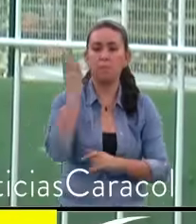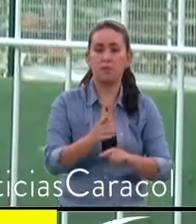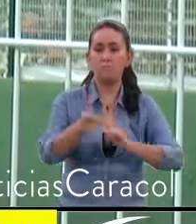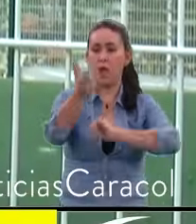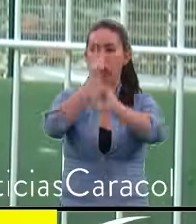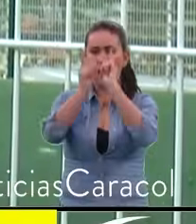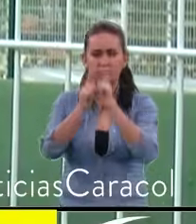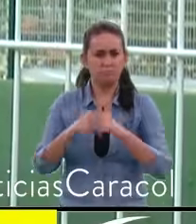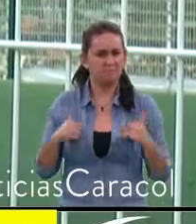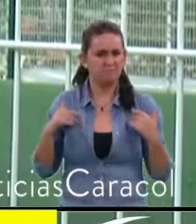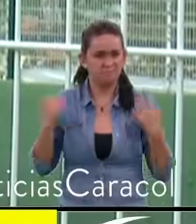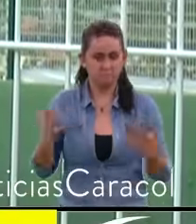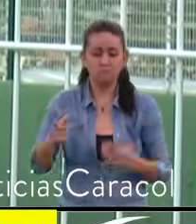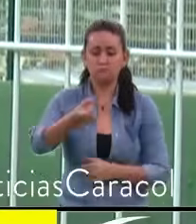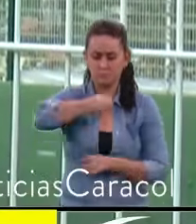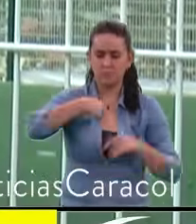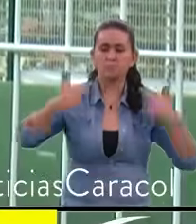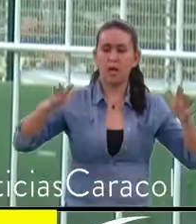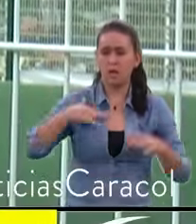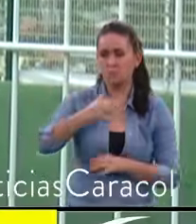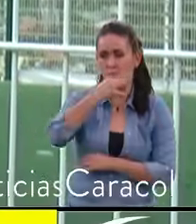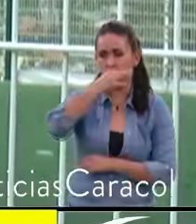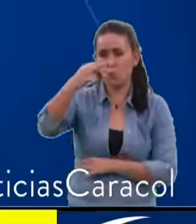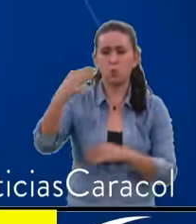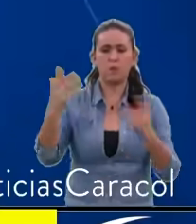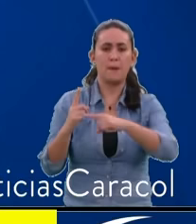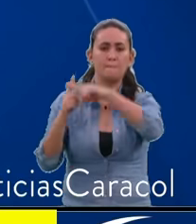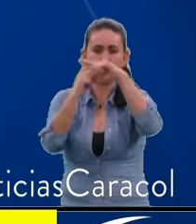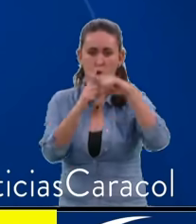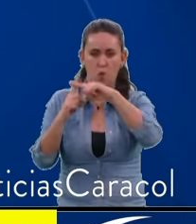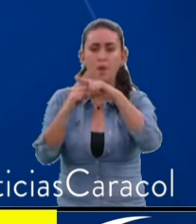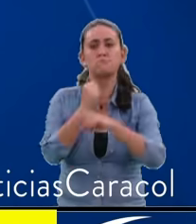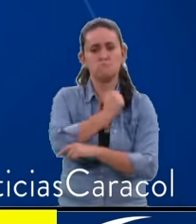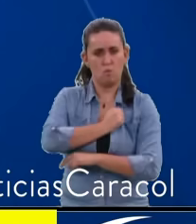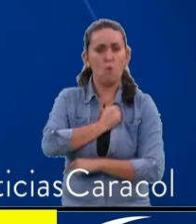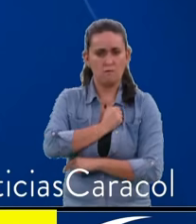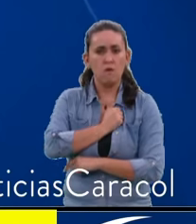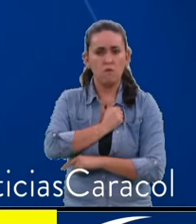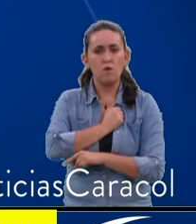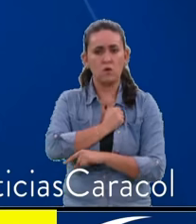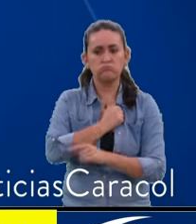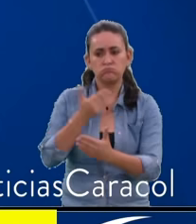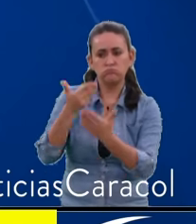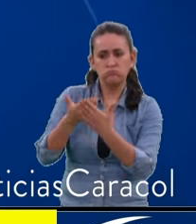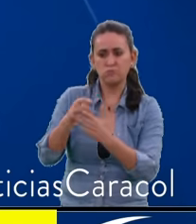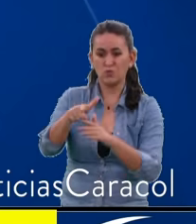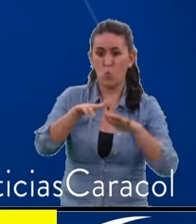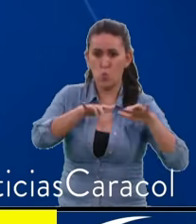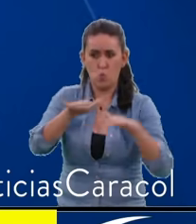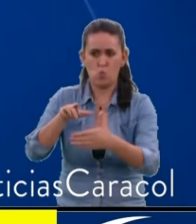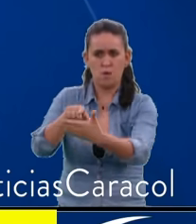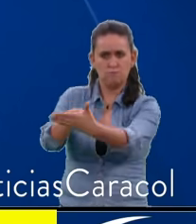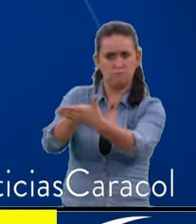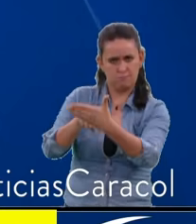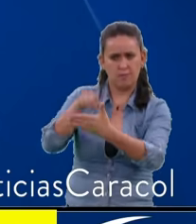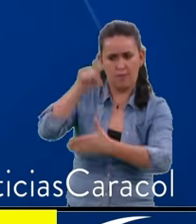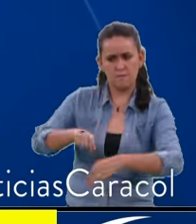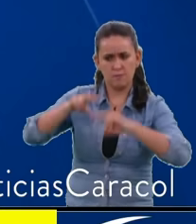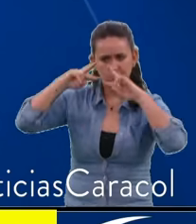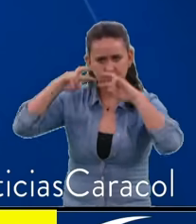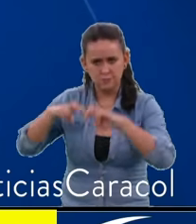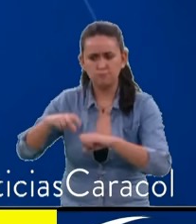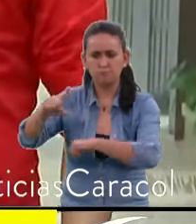Aquí nosotros instauramos la denuncia ante la Procuraduría General de Nación para que esta conducta sea